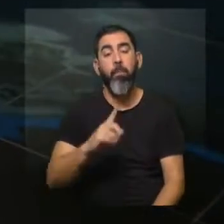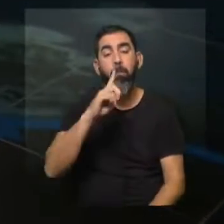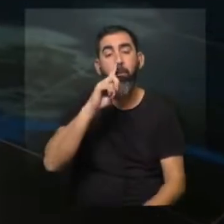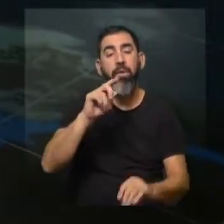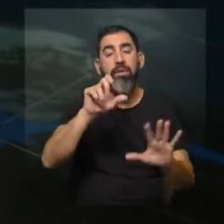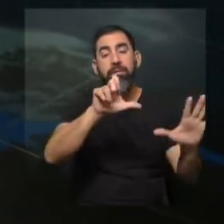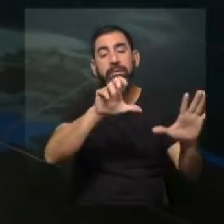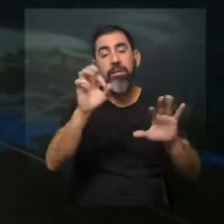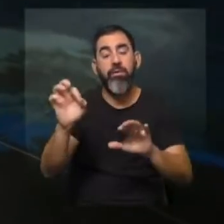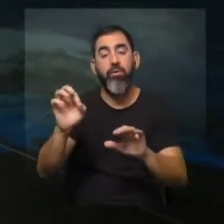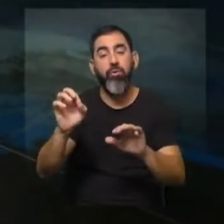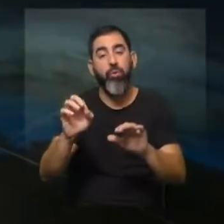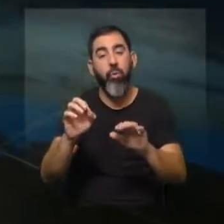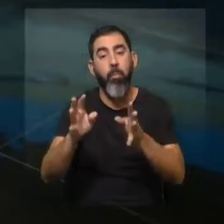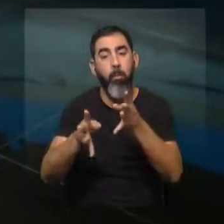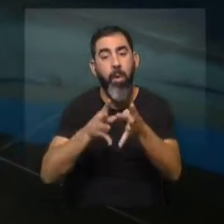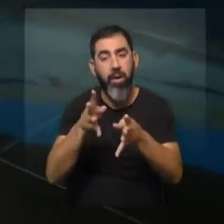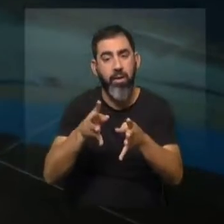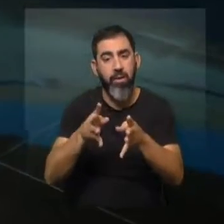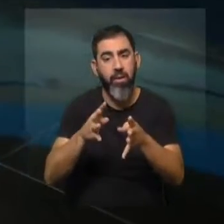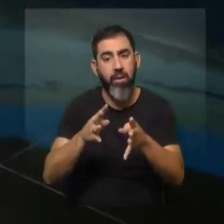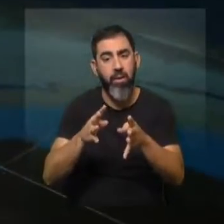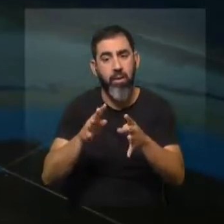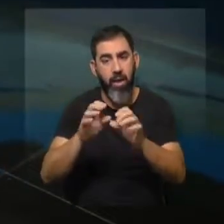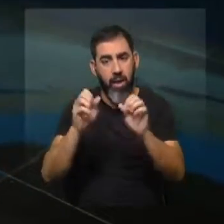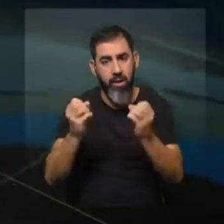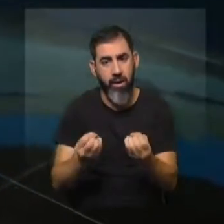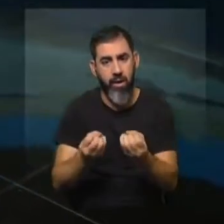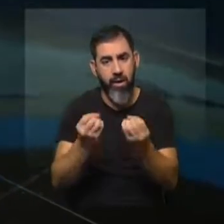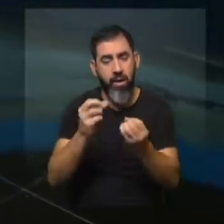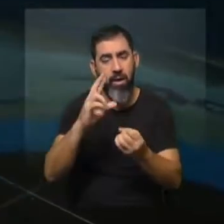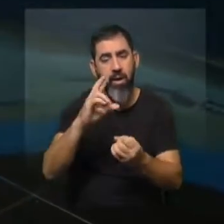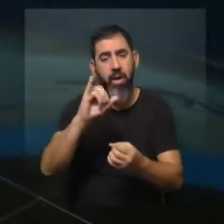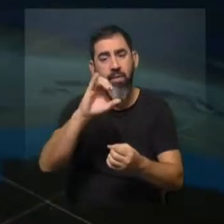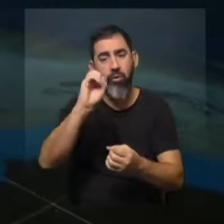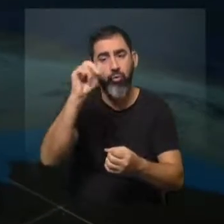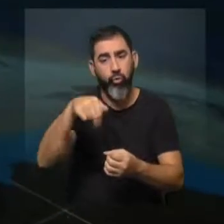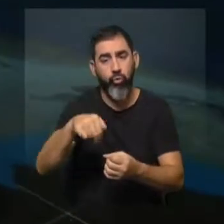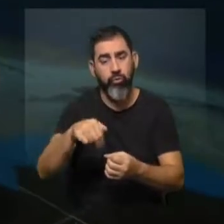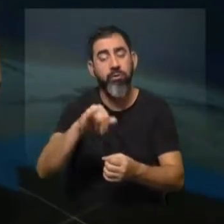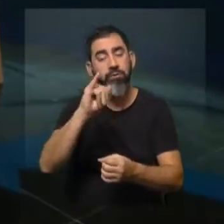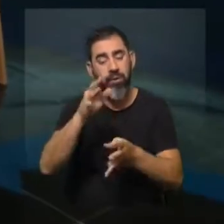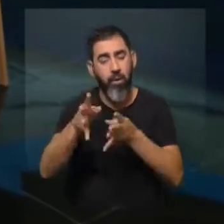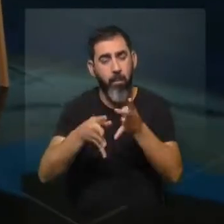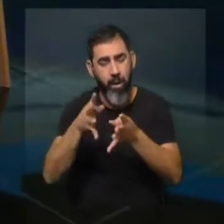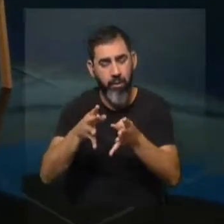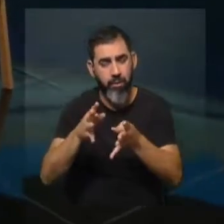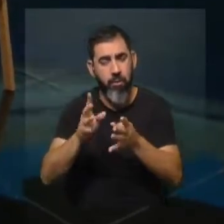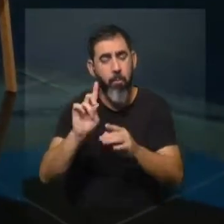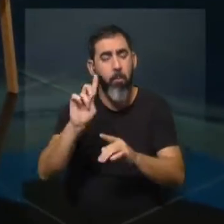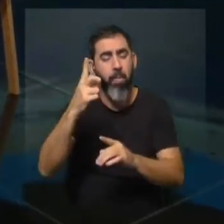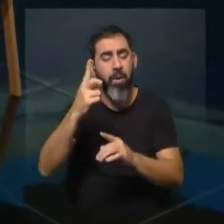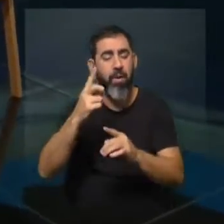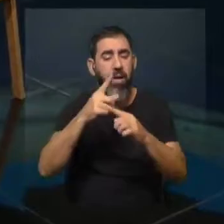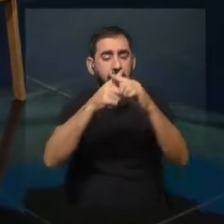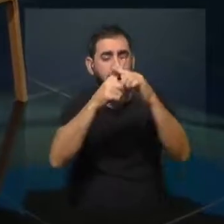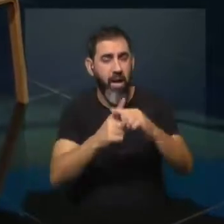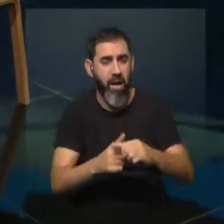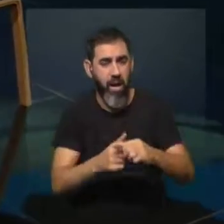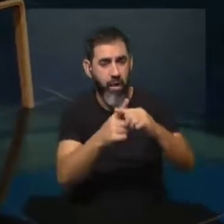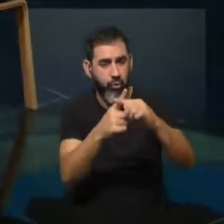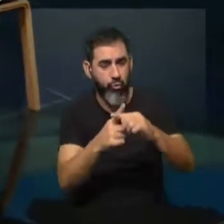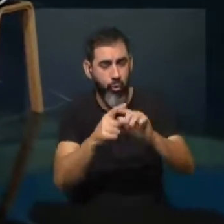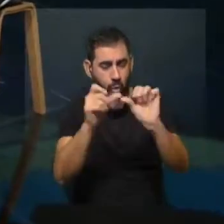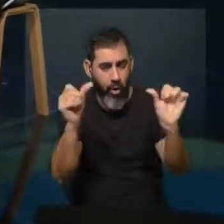equipos generan radiación en Uruguay, un número más o menos por ahí, ¿está bien? Más o menos, sí. Esos son los equipos, principalmente son rayos X, que se